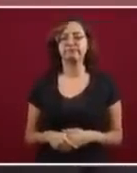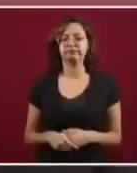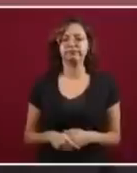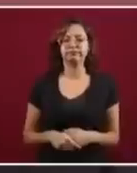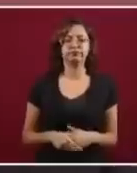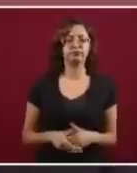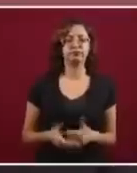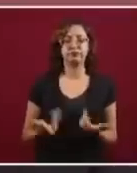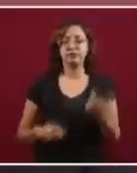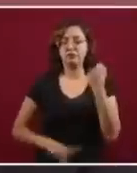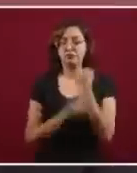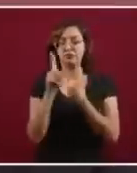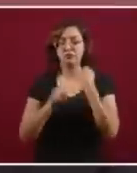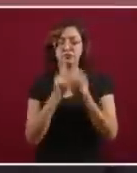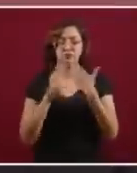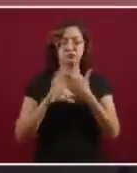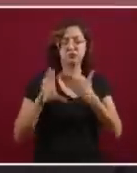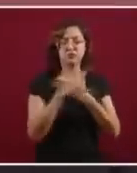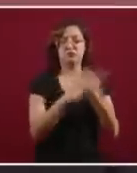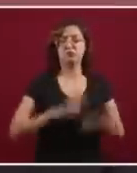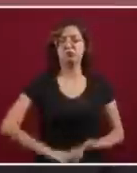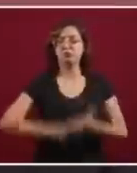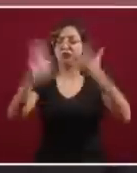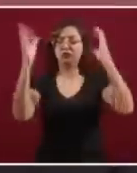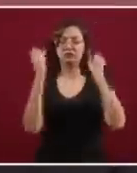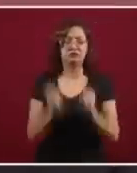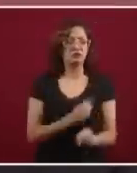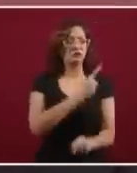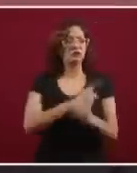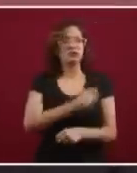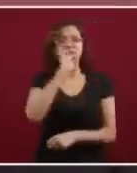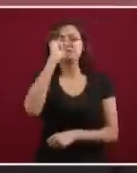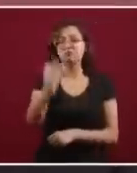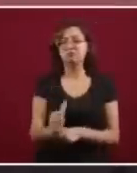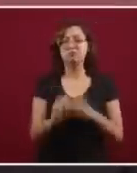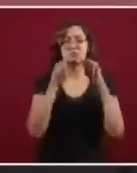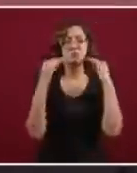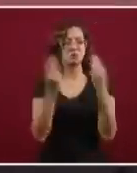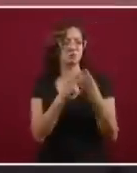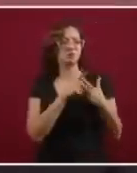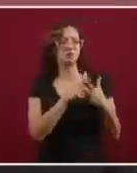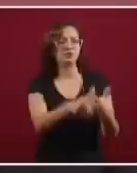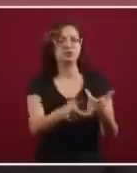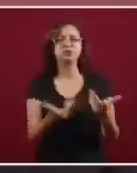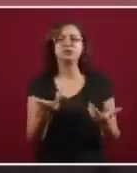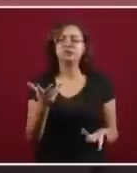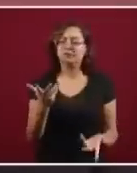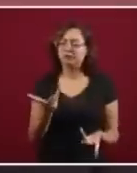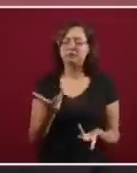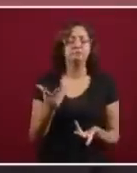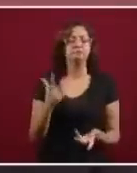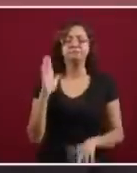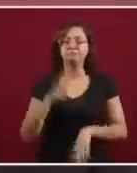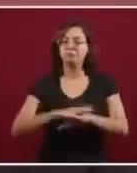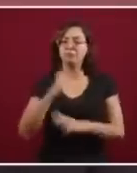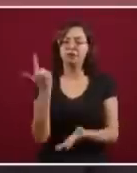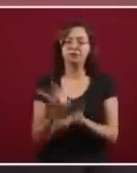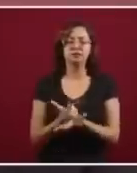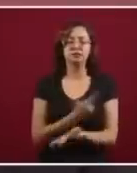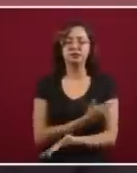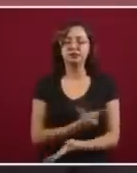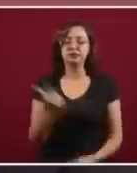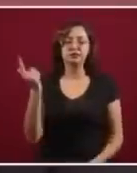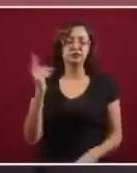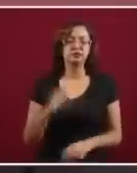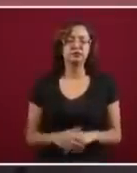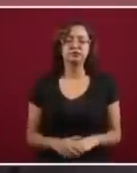enfrentar el problema de la inseguridad de la violencia y lo más grave y lo